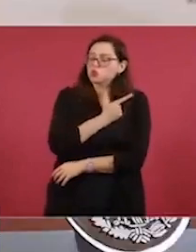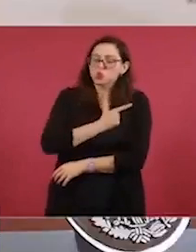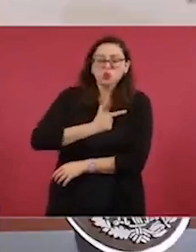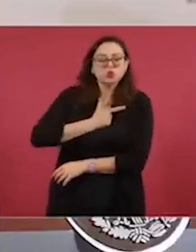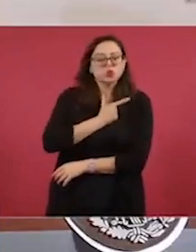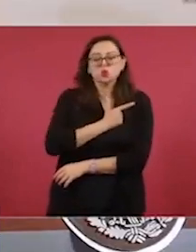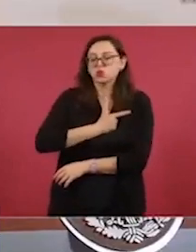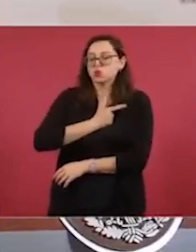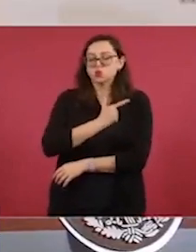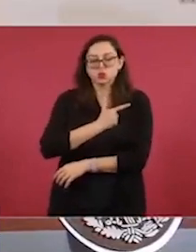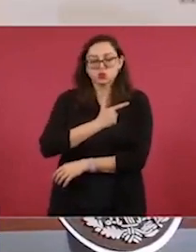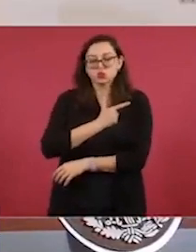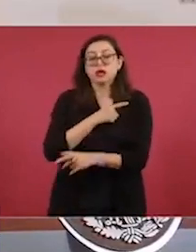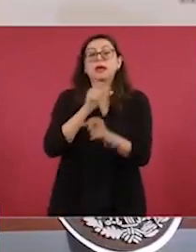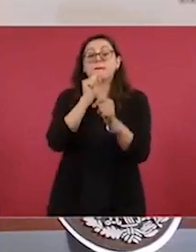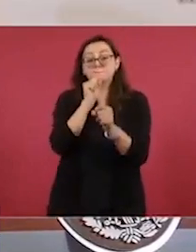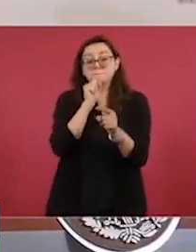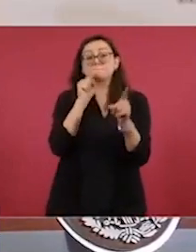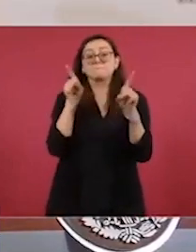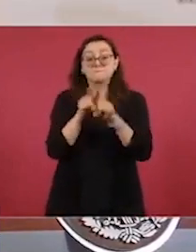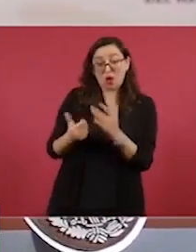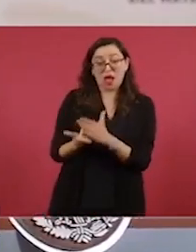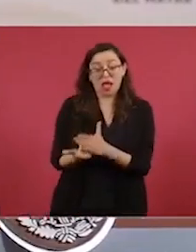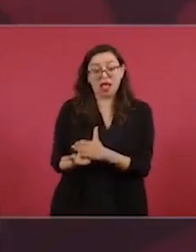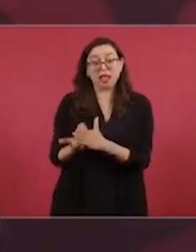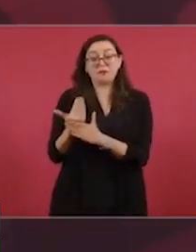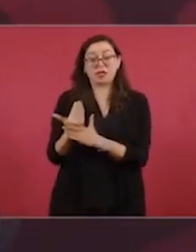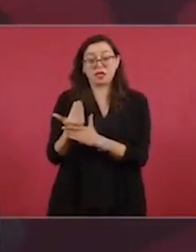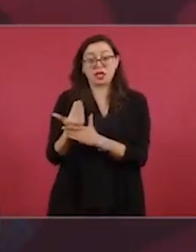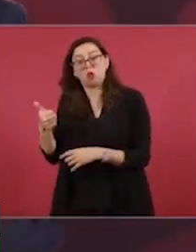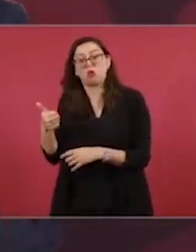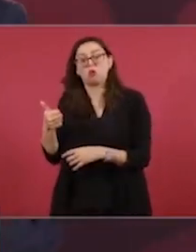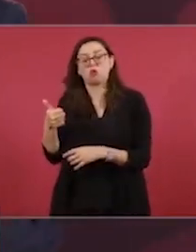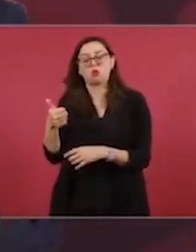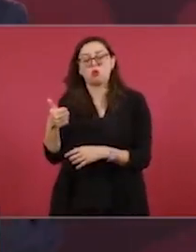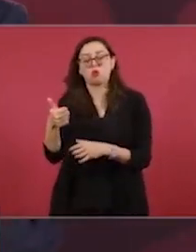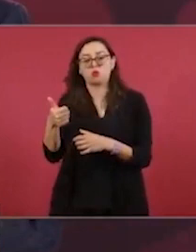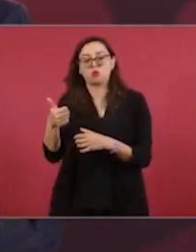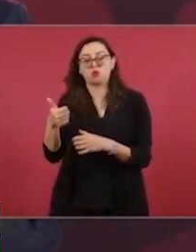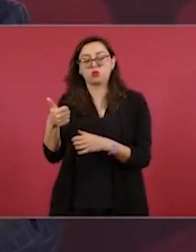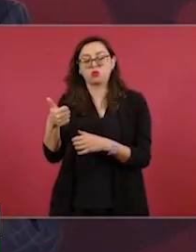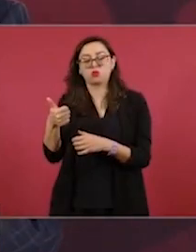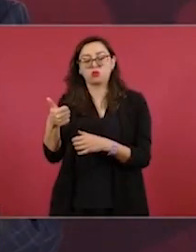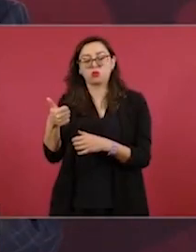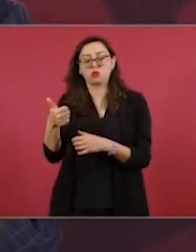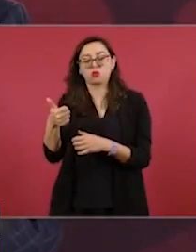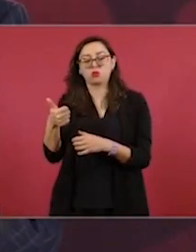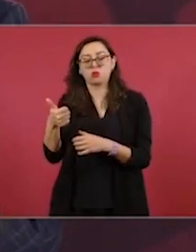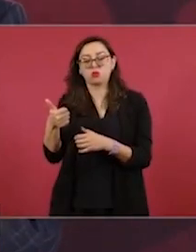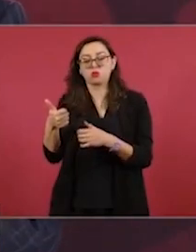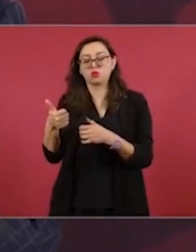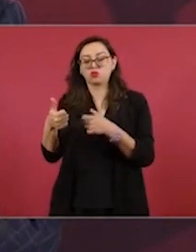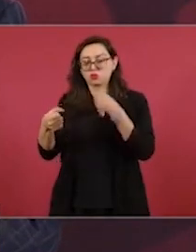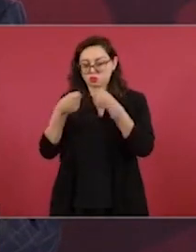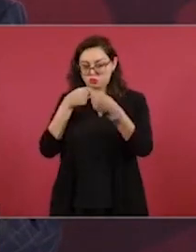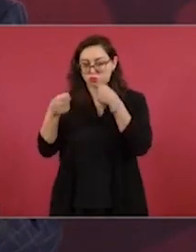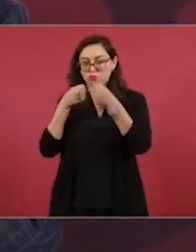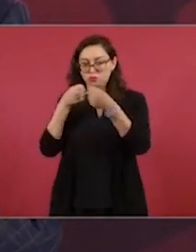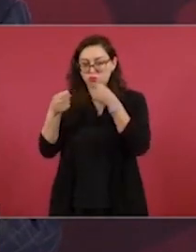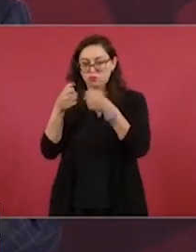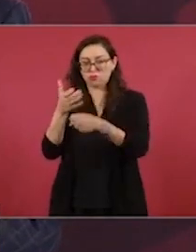la madrugada de hoy, liberaron ya al compañero conductor